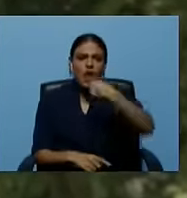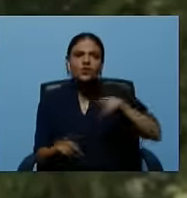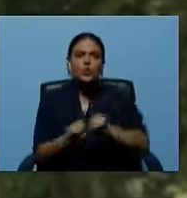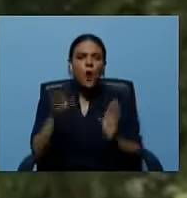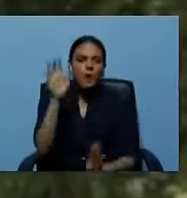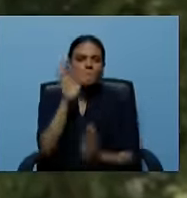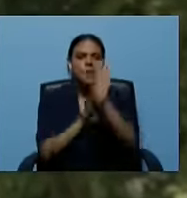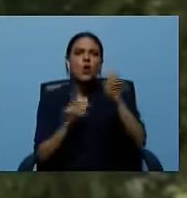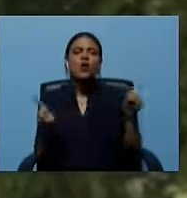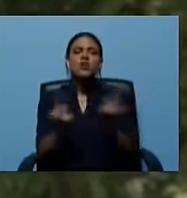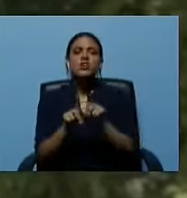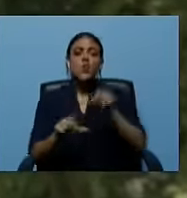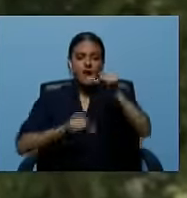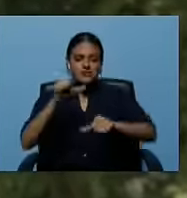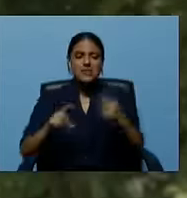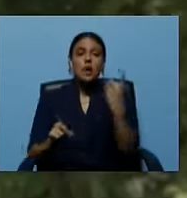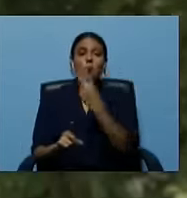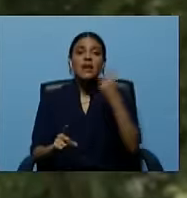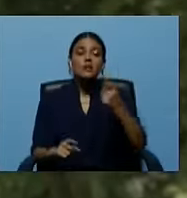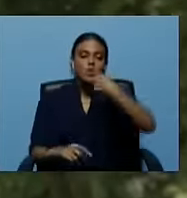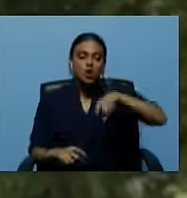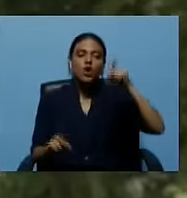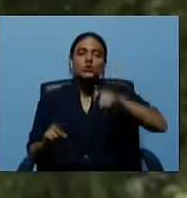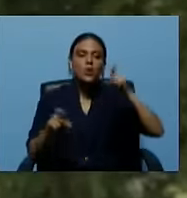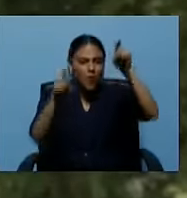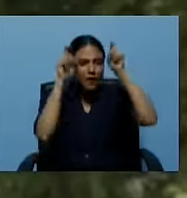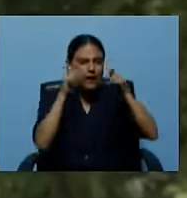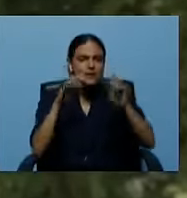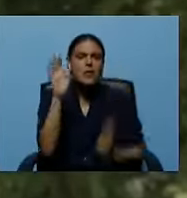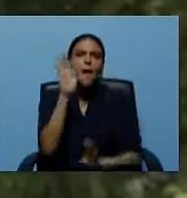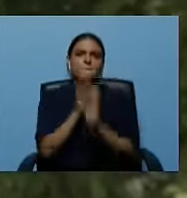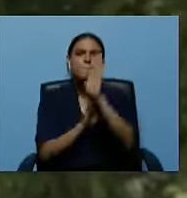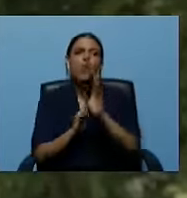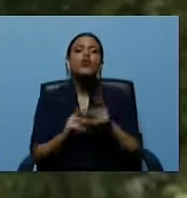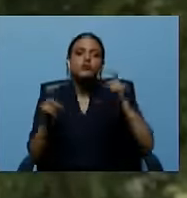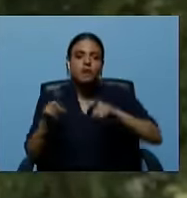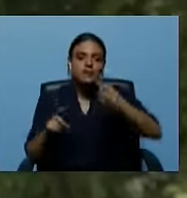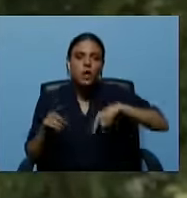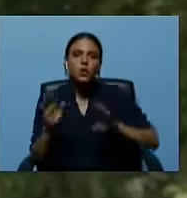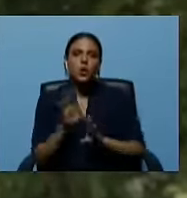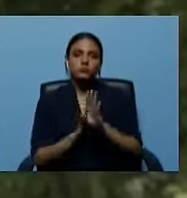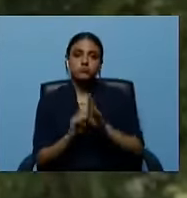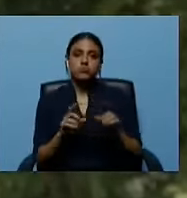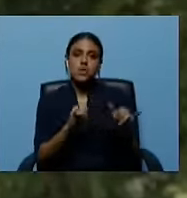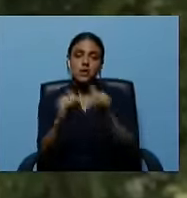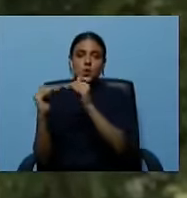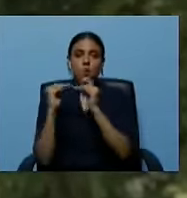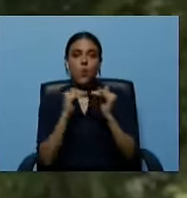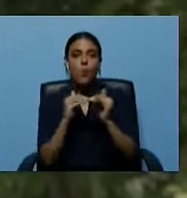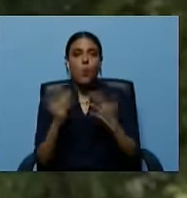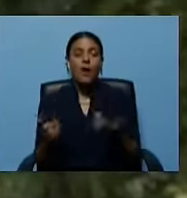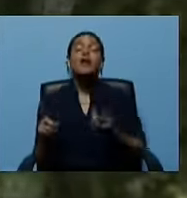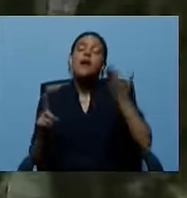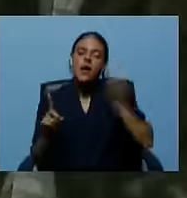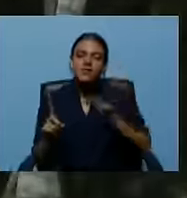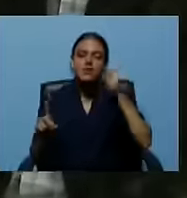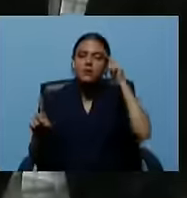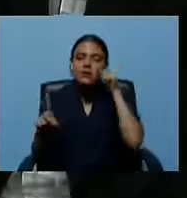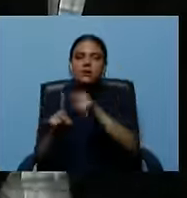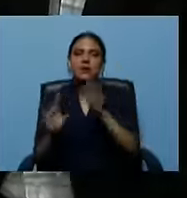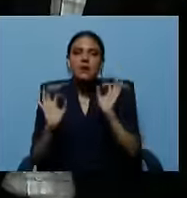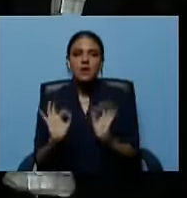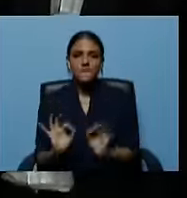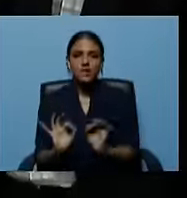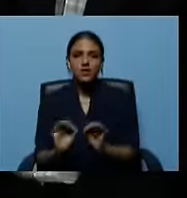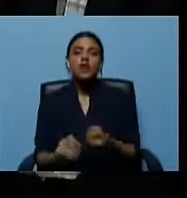nivel de la calidad del siglo XXI que necesita la sociedad, que necesita este mundo. Eso es muy importante. Y